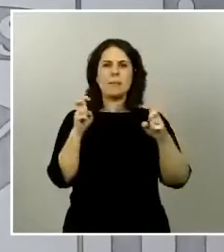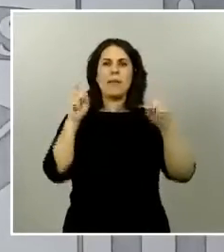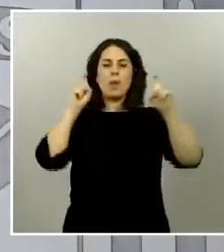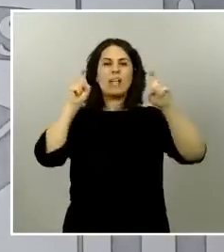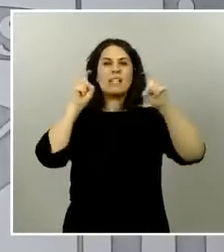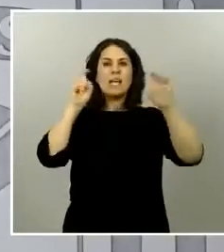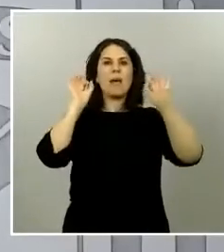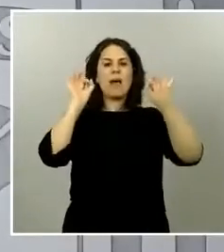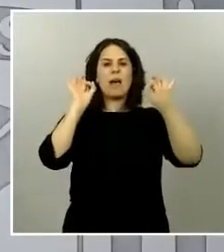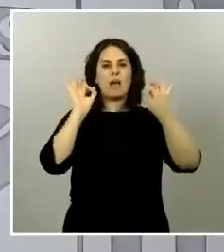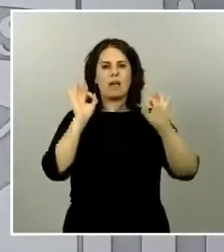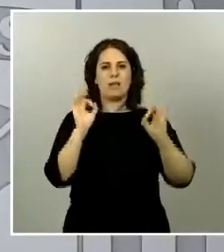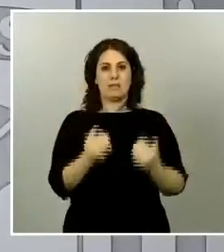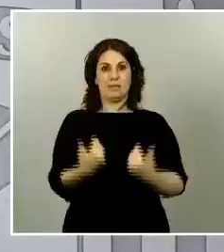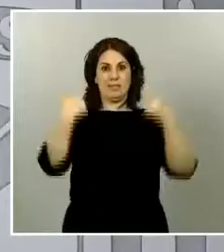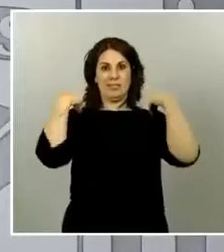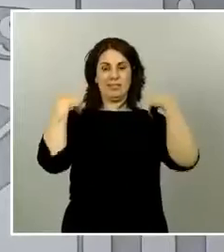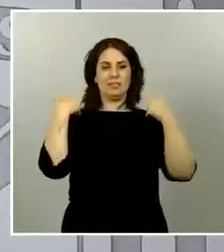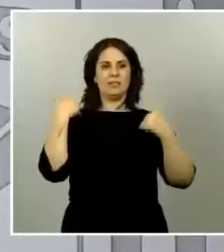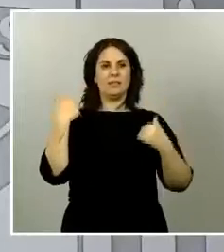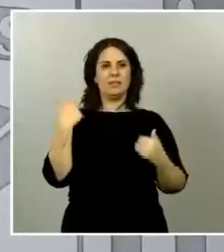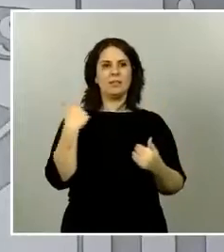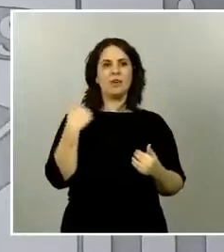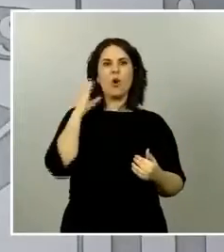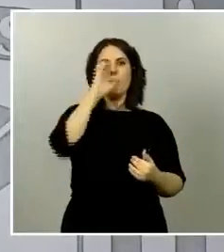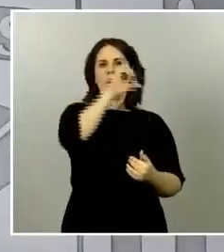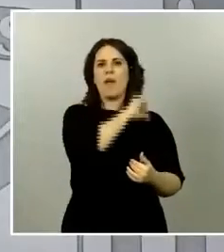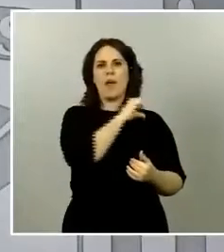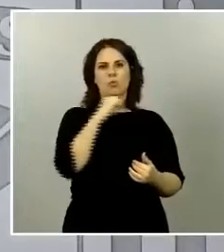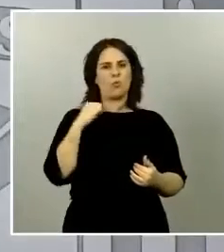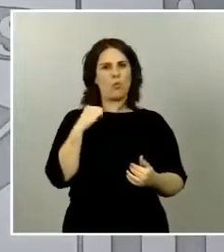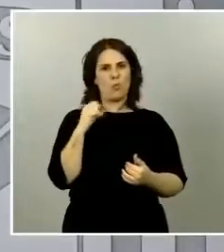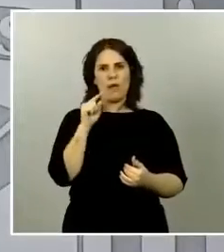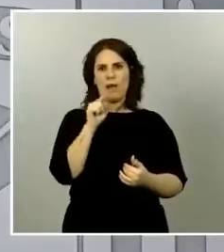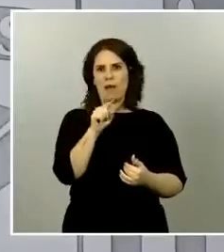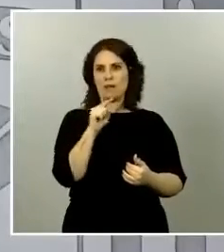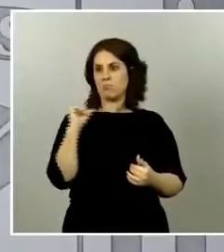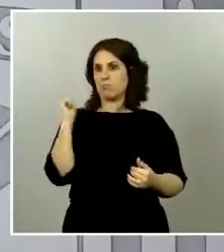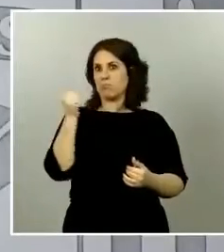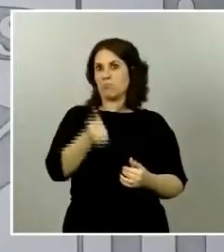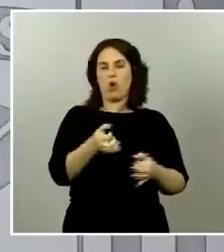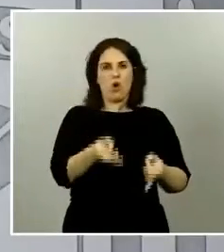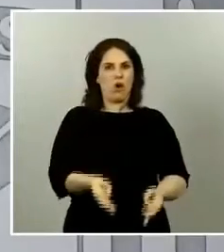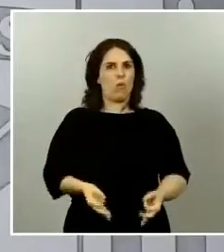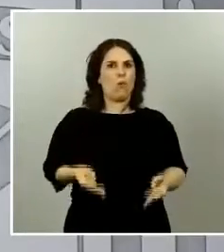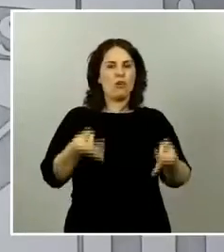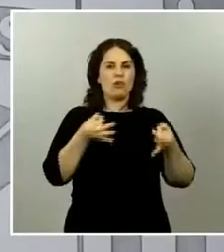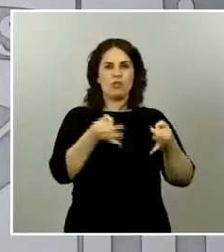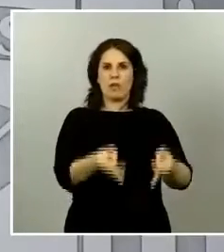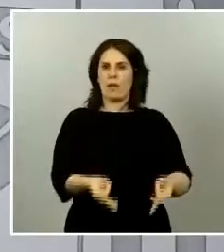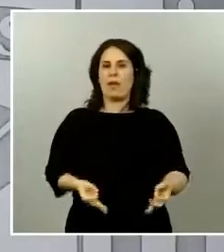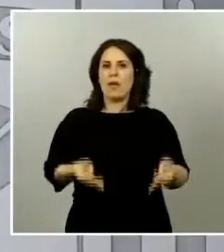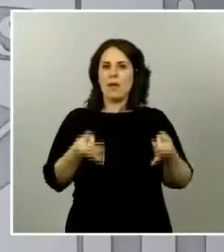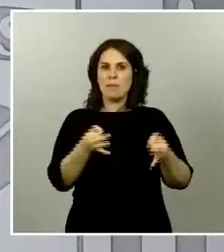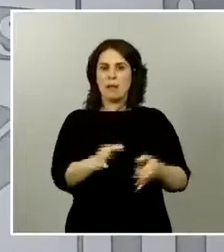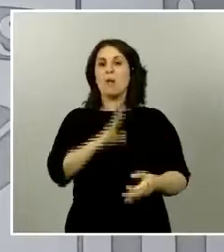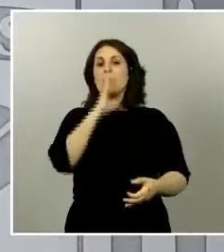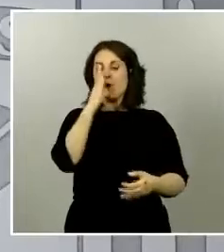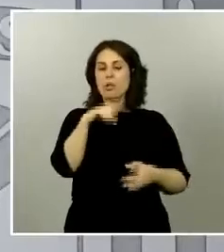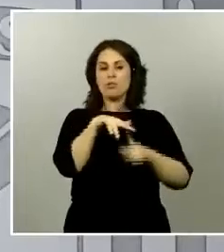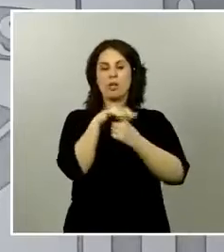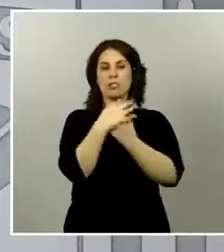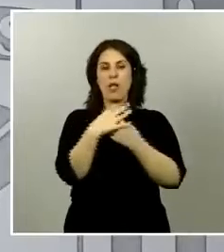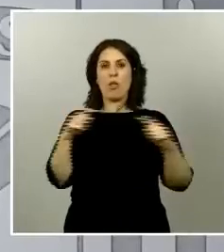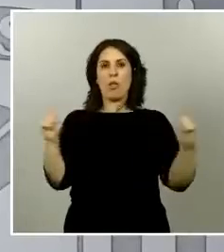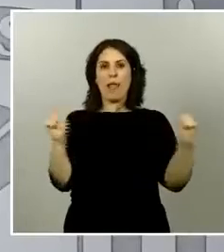pregunta. Una, que las competencias en materia educativa están íntegramente residenciadas en las comunidades autónomas, como